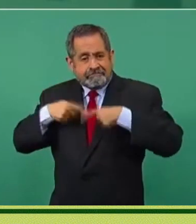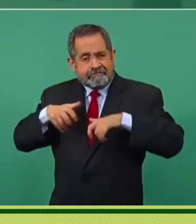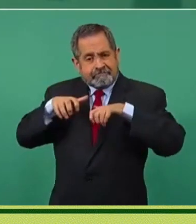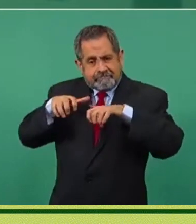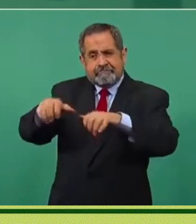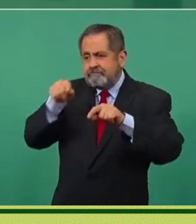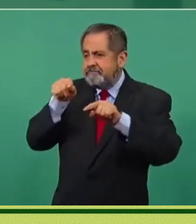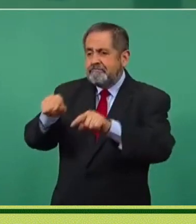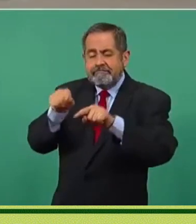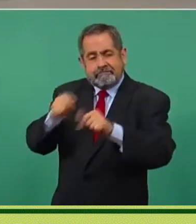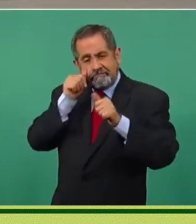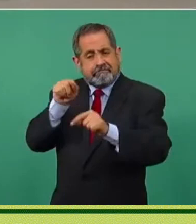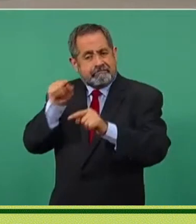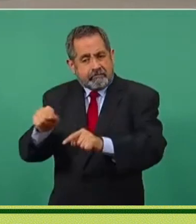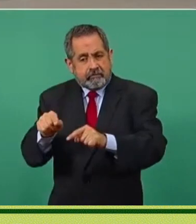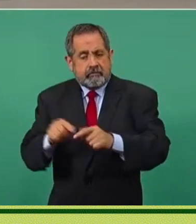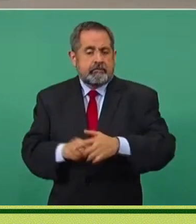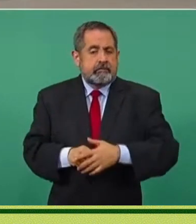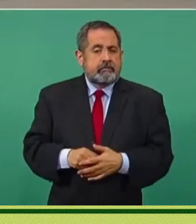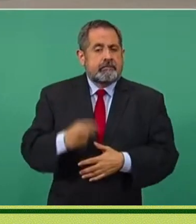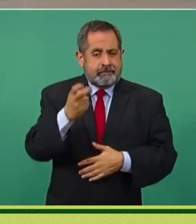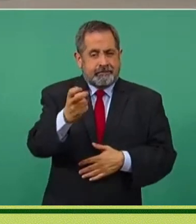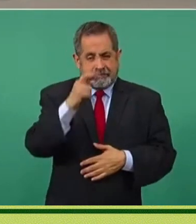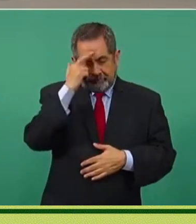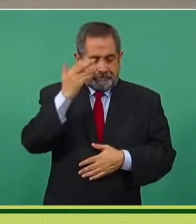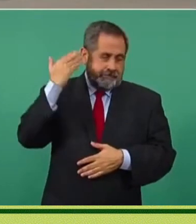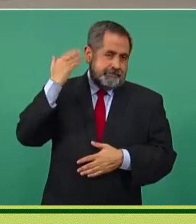eso se cayó en